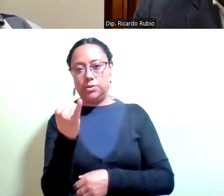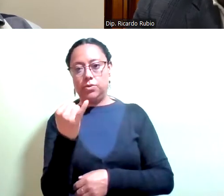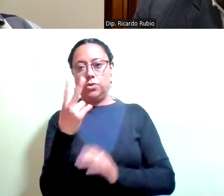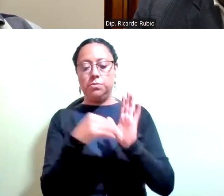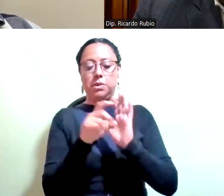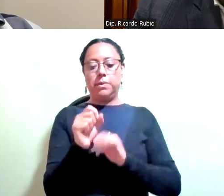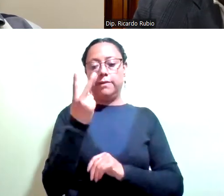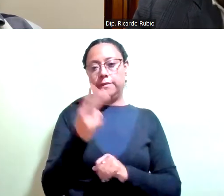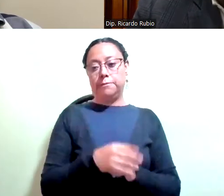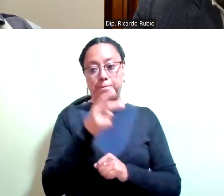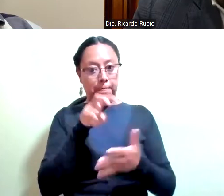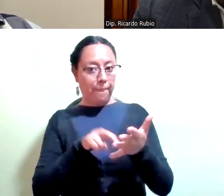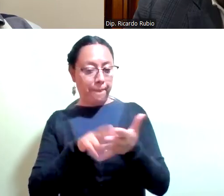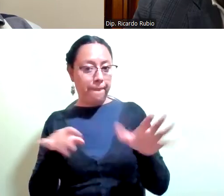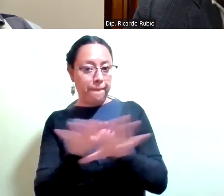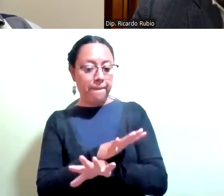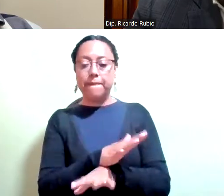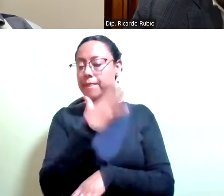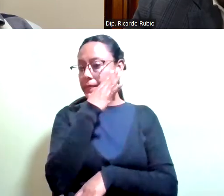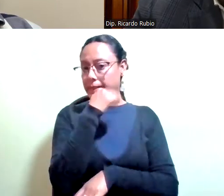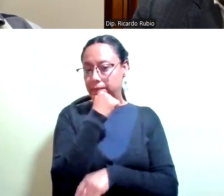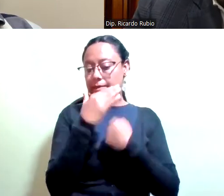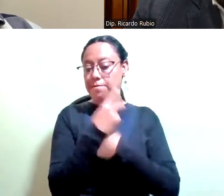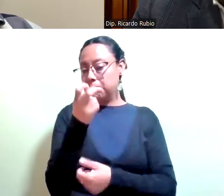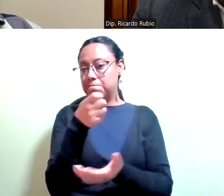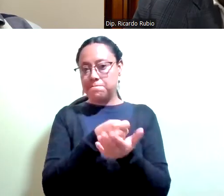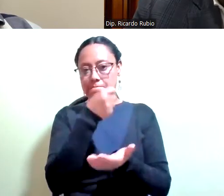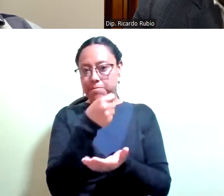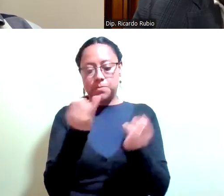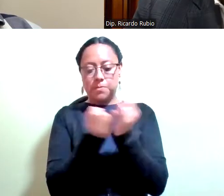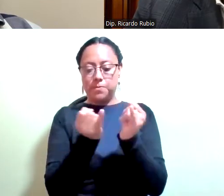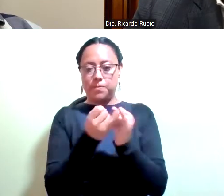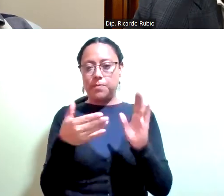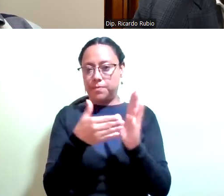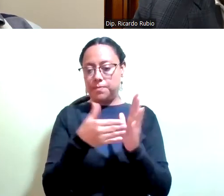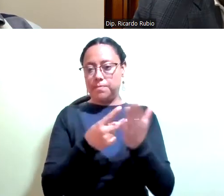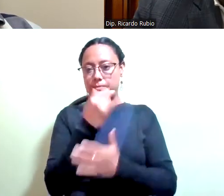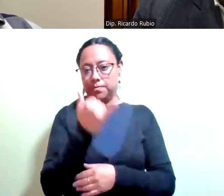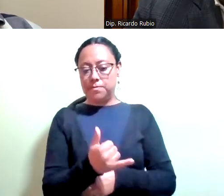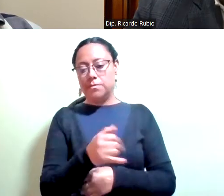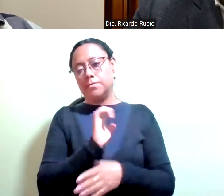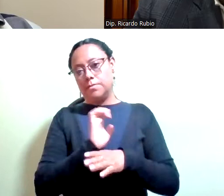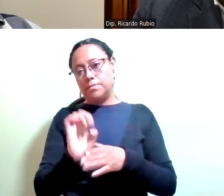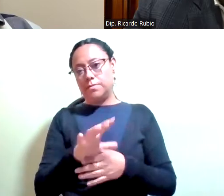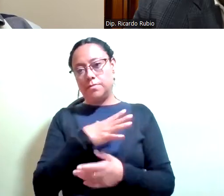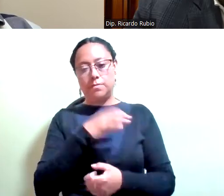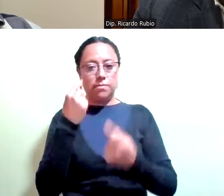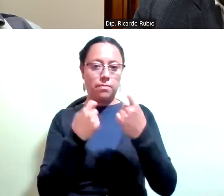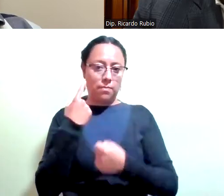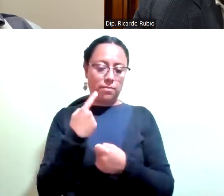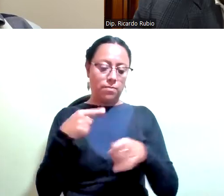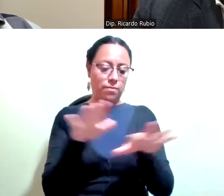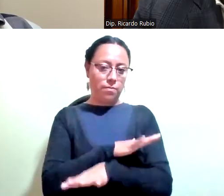pueden modificar, porque así fueron aprobados exactamente como está en el proyecto. Entonces, si hay una modificación a la